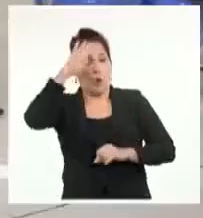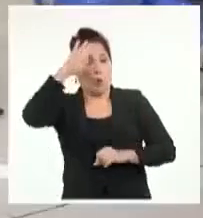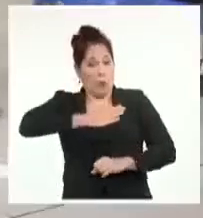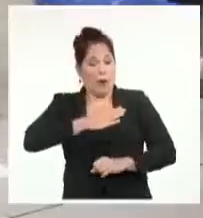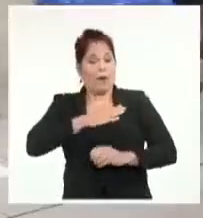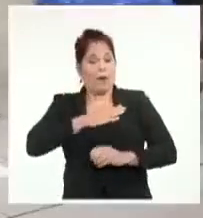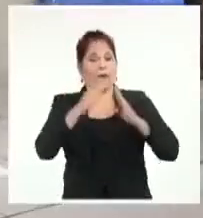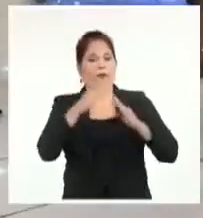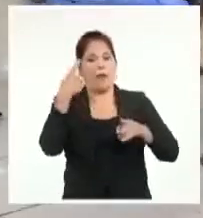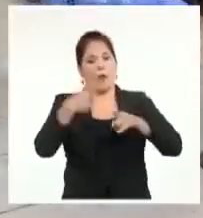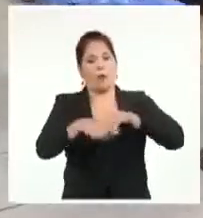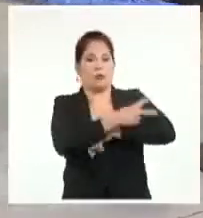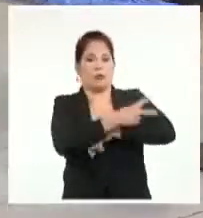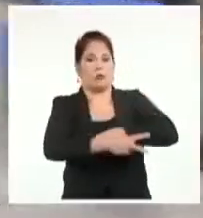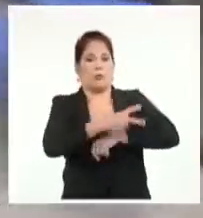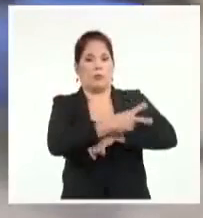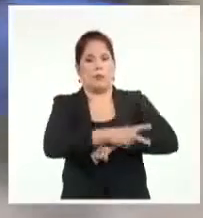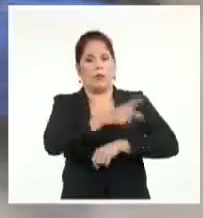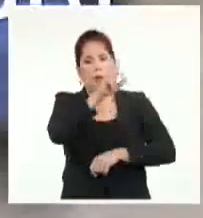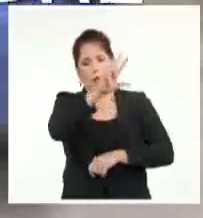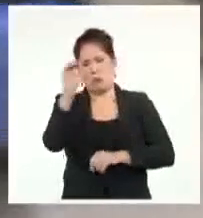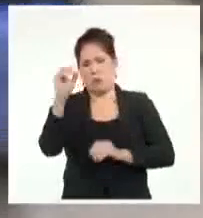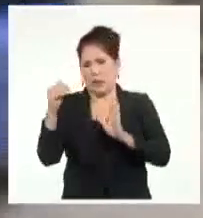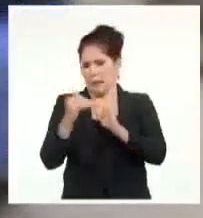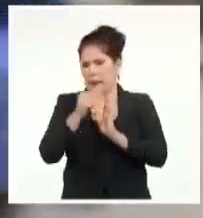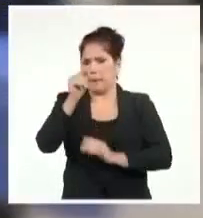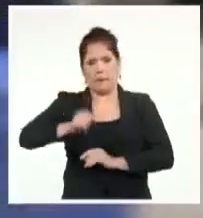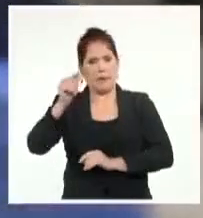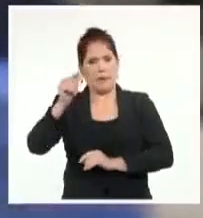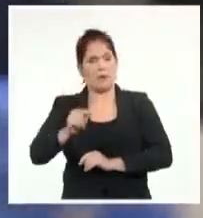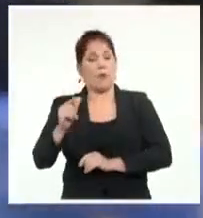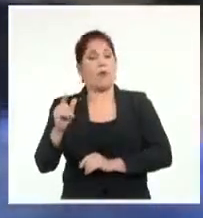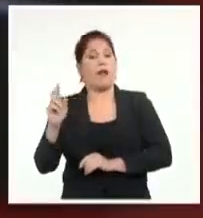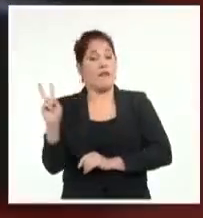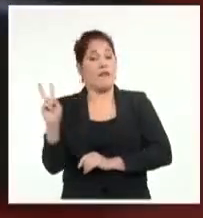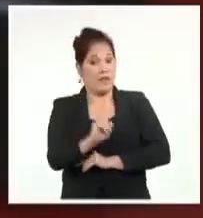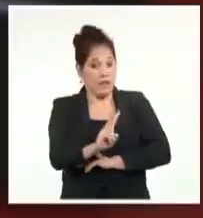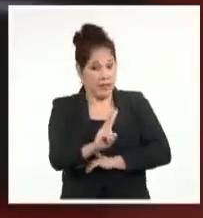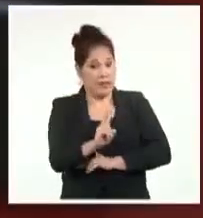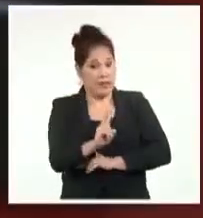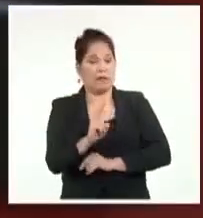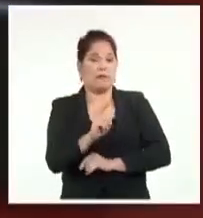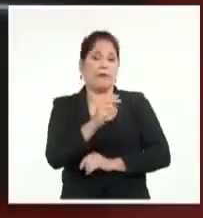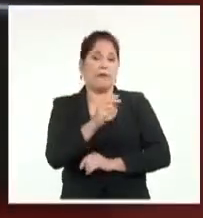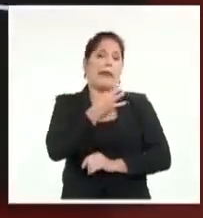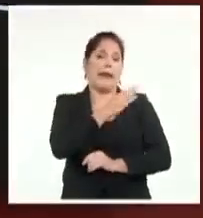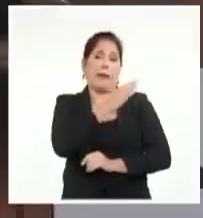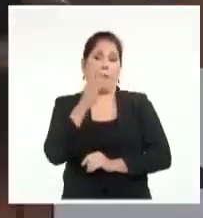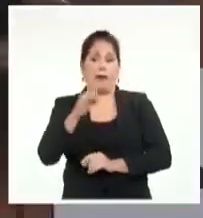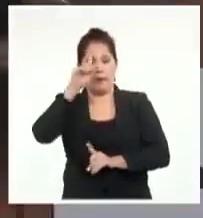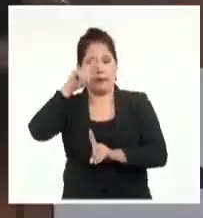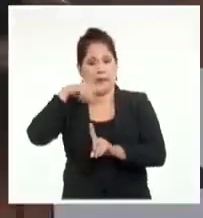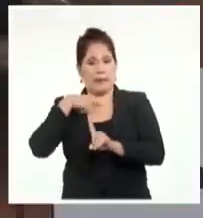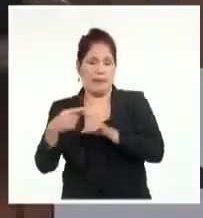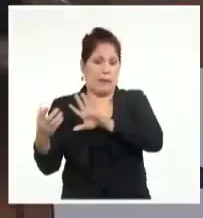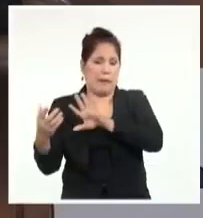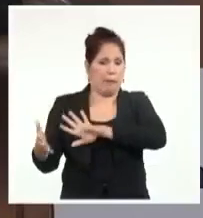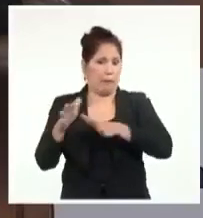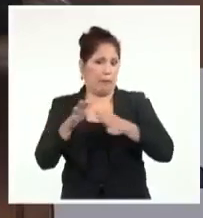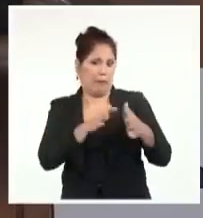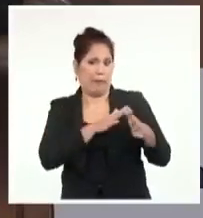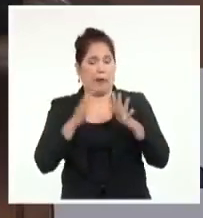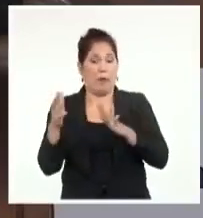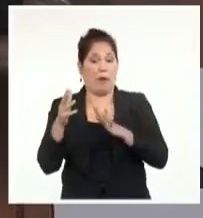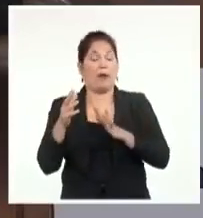extranjero. Estamos hablando de más de 200.000 personas que han venido en estos primeros 9 meses del año. Hemos diseñado una estrategia en